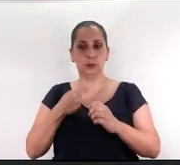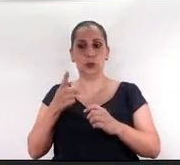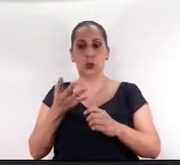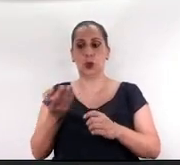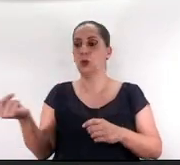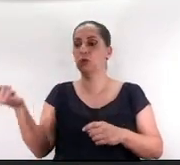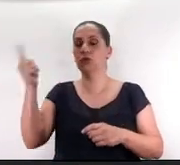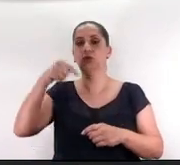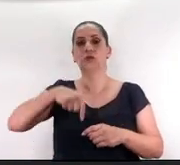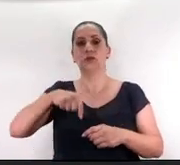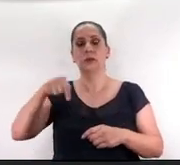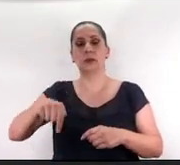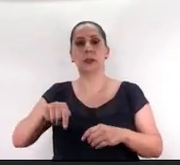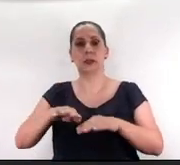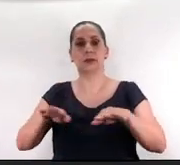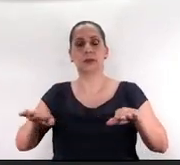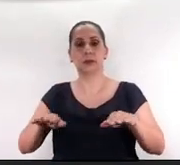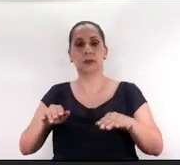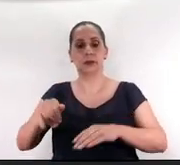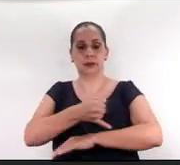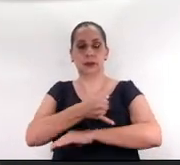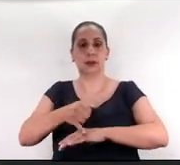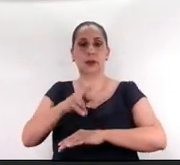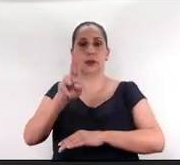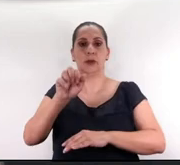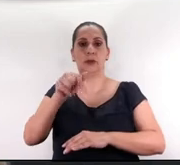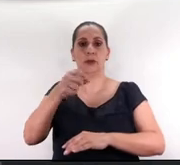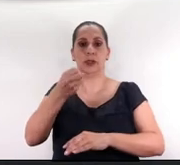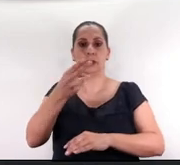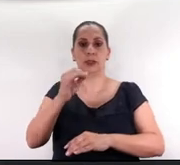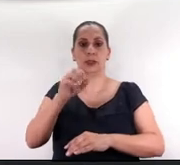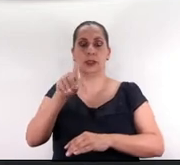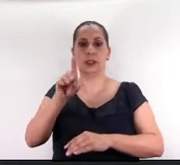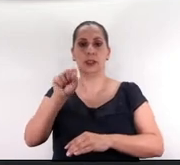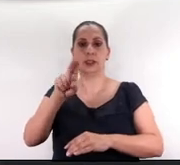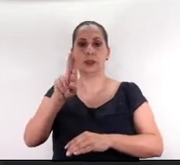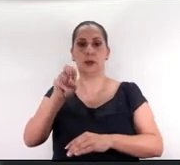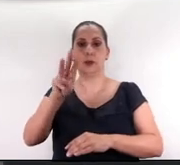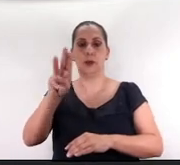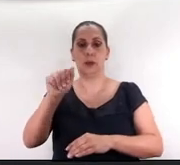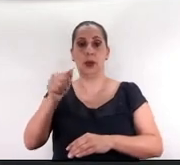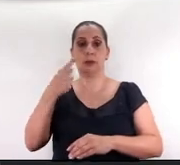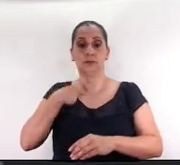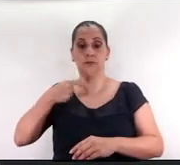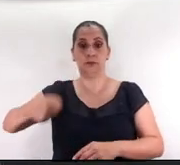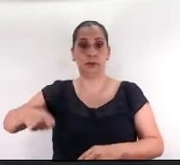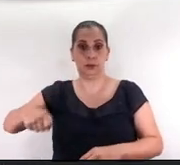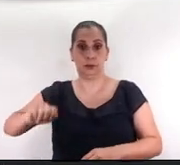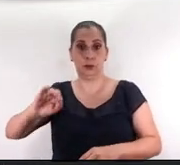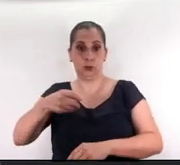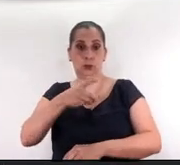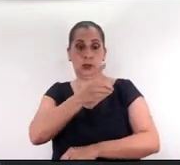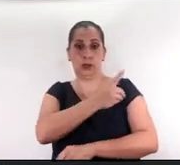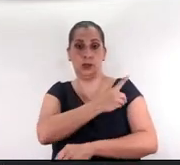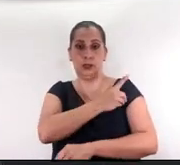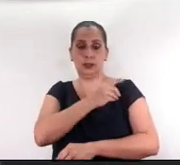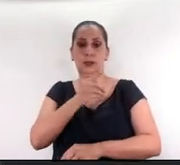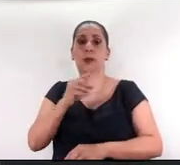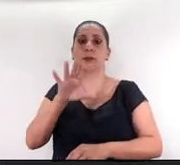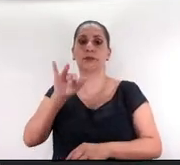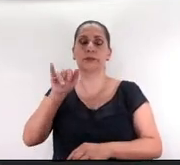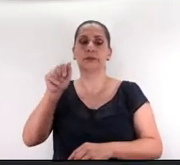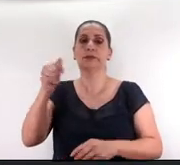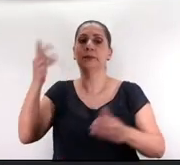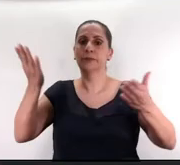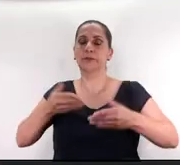este escenario al arquitecto Rashid Sauma Ruiz, presidente de la Junta Directiva General del CEFIA, para que nos dé unas palabras de